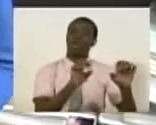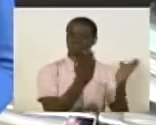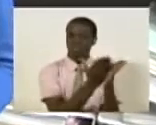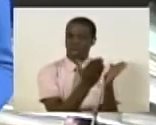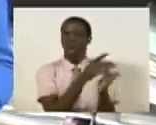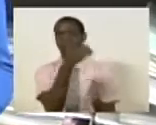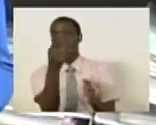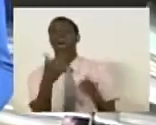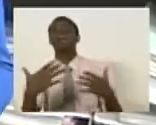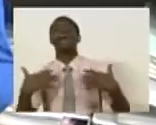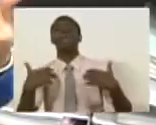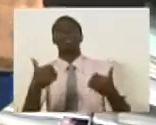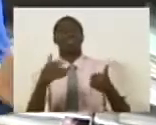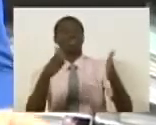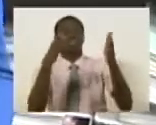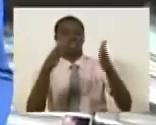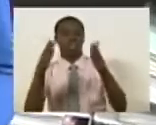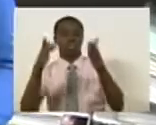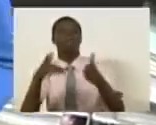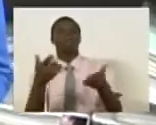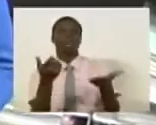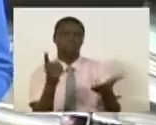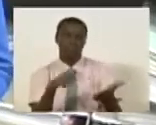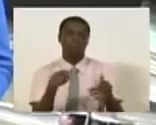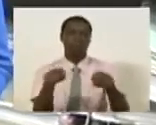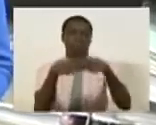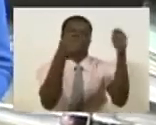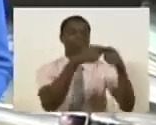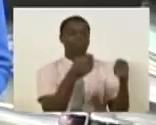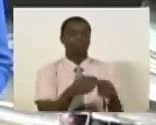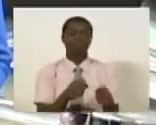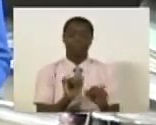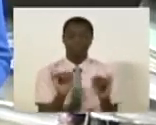y centros de salud. Con esta información nosotros vamos a devolver el pase a los estudios. Adelante.